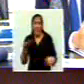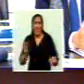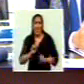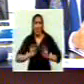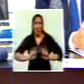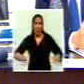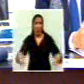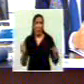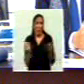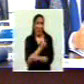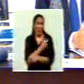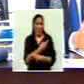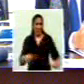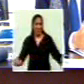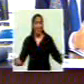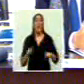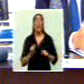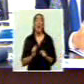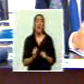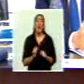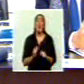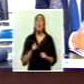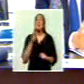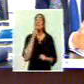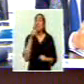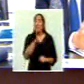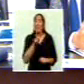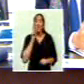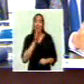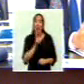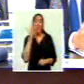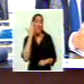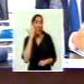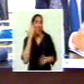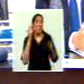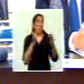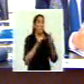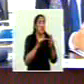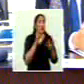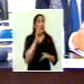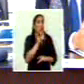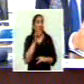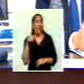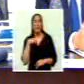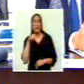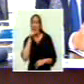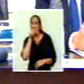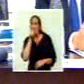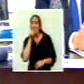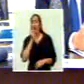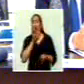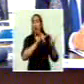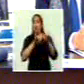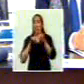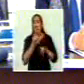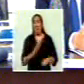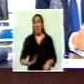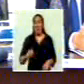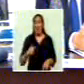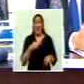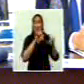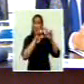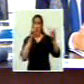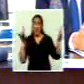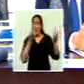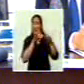pero si entran también en las redes, en mi Facebook o en mi Twitter o en la página de Presidencia, van a ver lo que